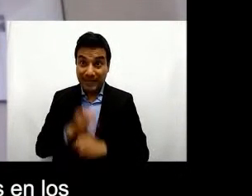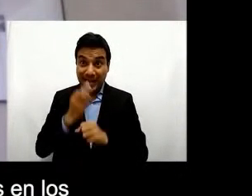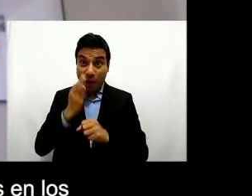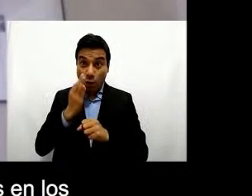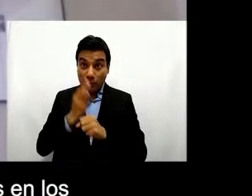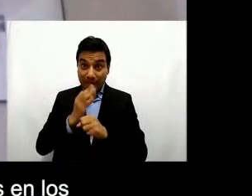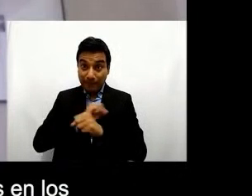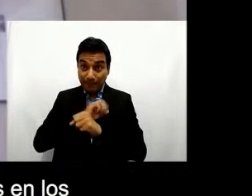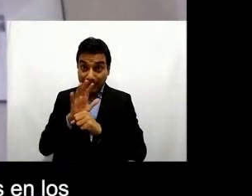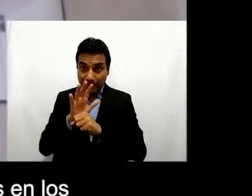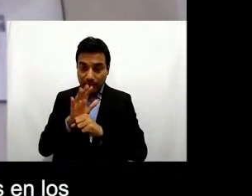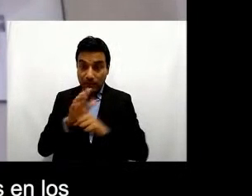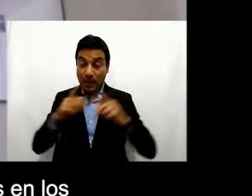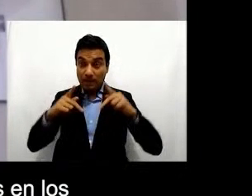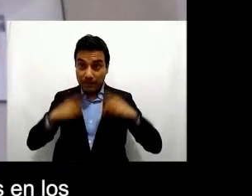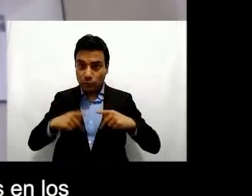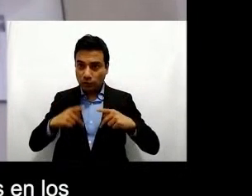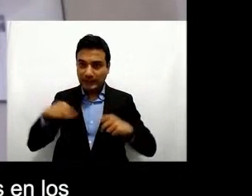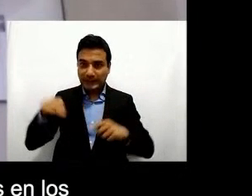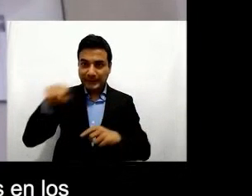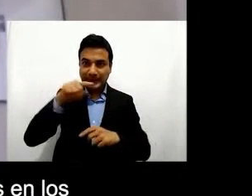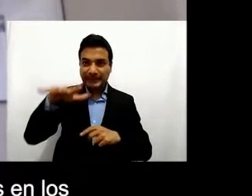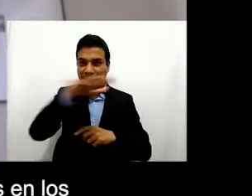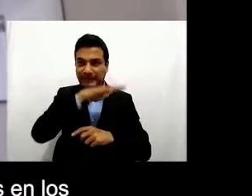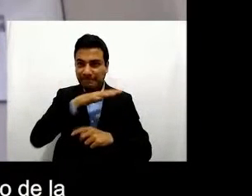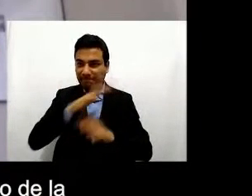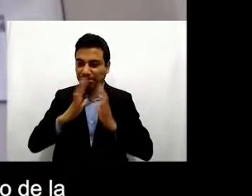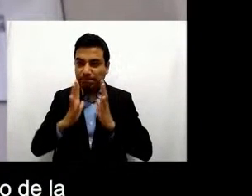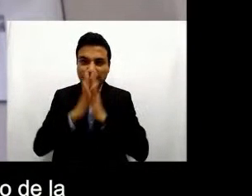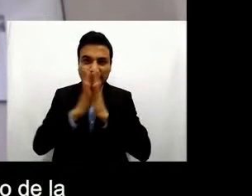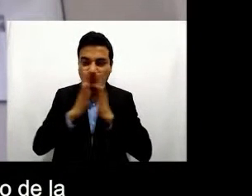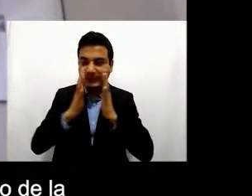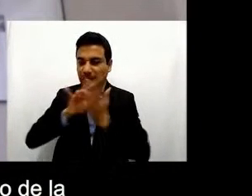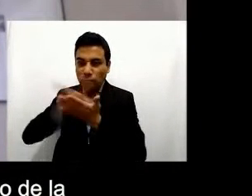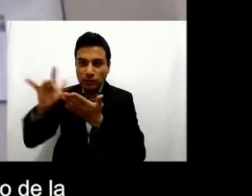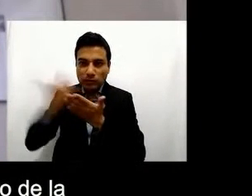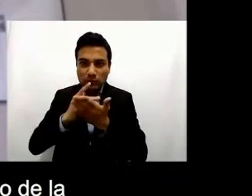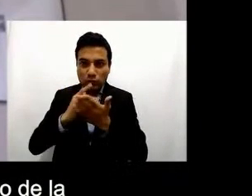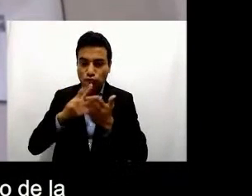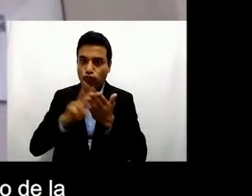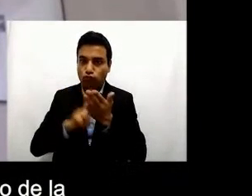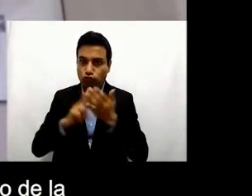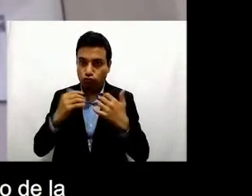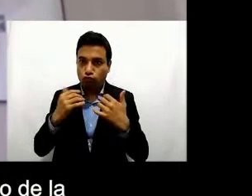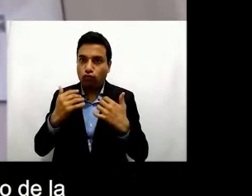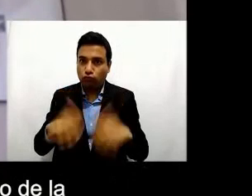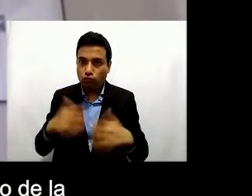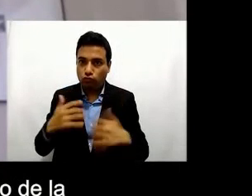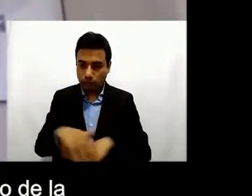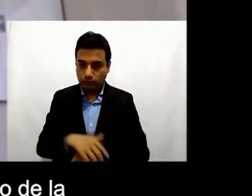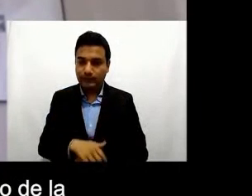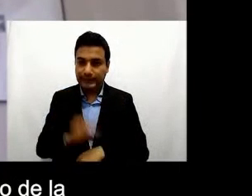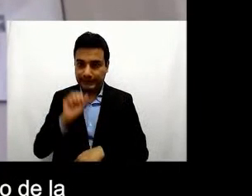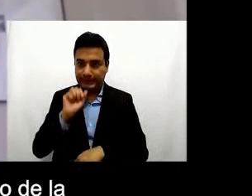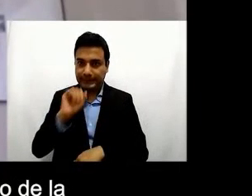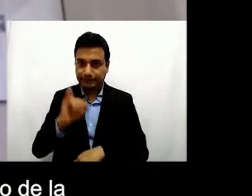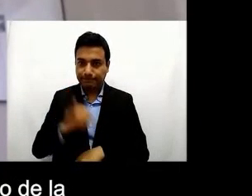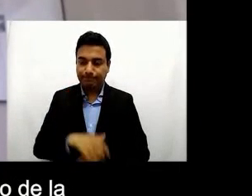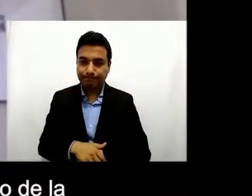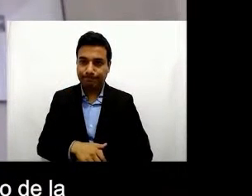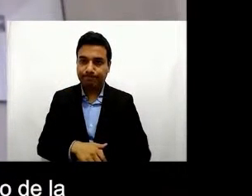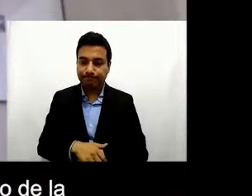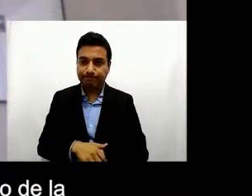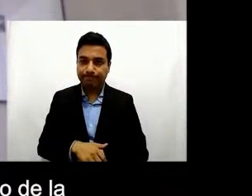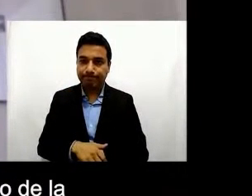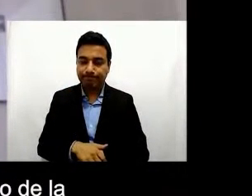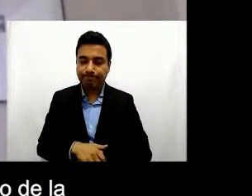que preguntarnos cómo invertir más en los sistemas. Y esto nos lleva de nuevo a lo que sería una ausencia,